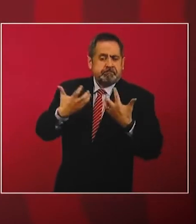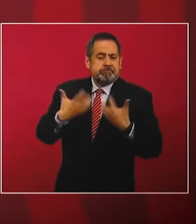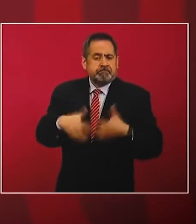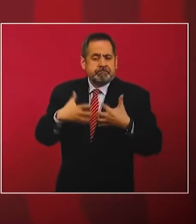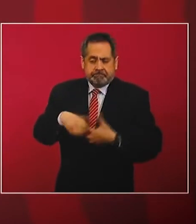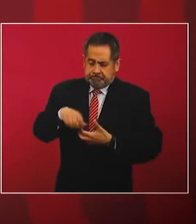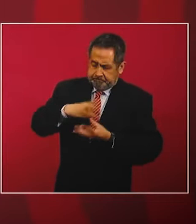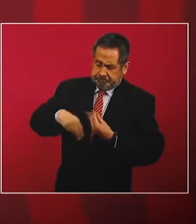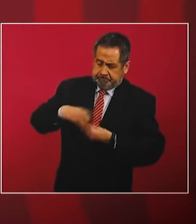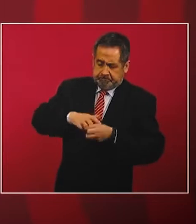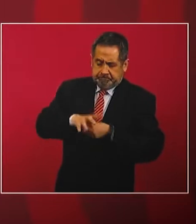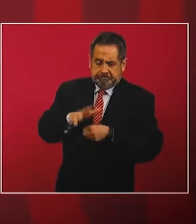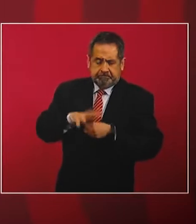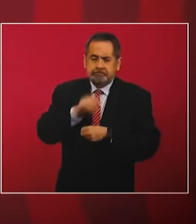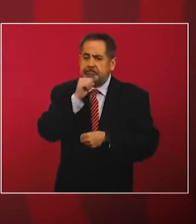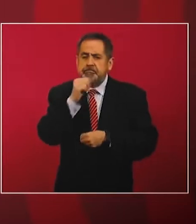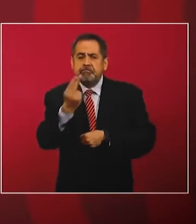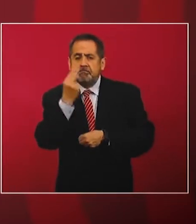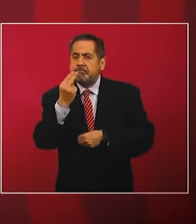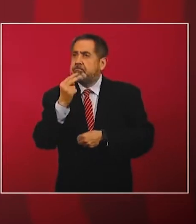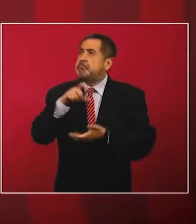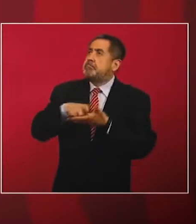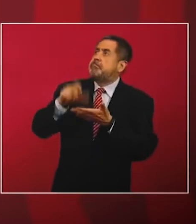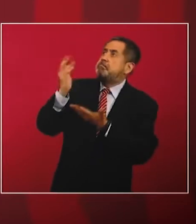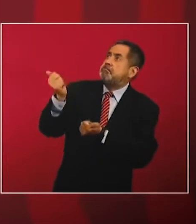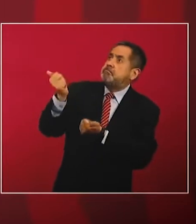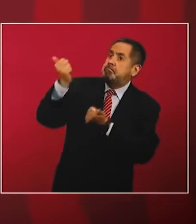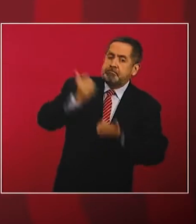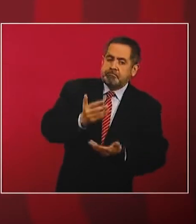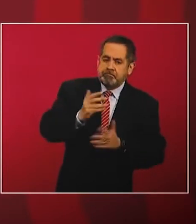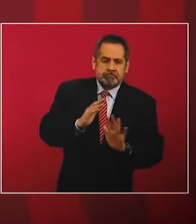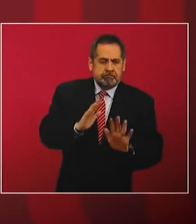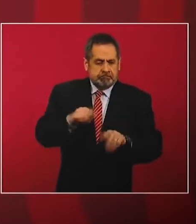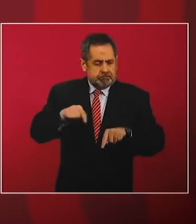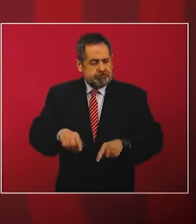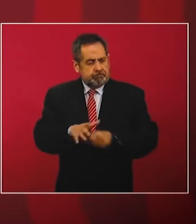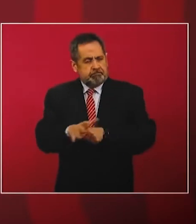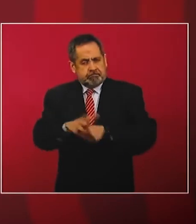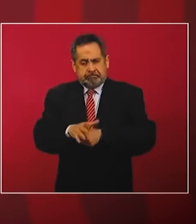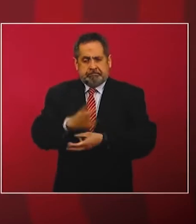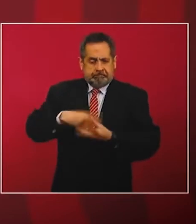sobre todo de alimentos